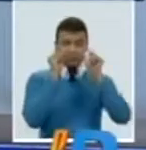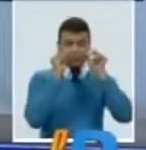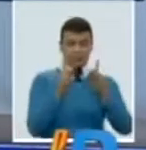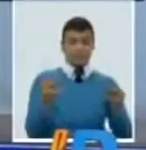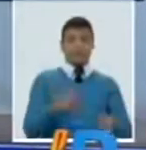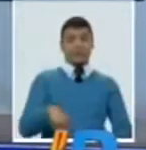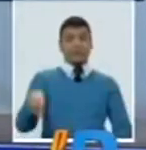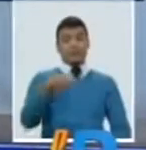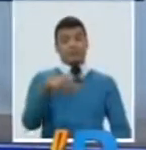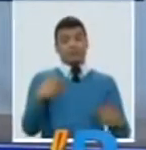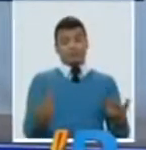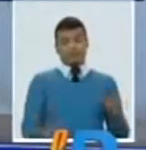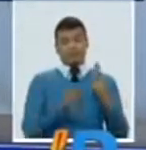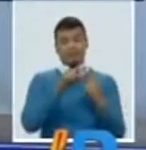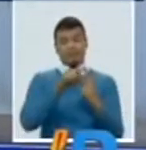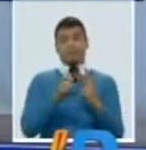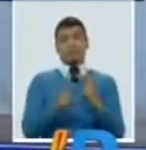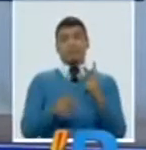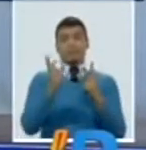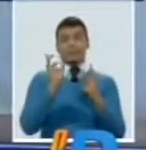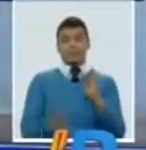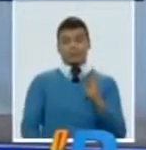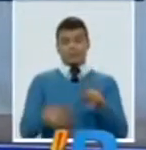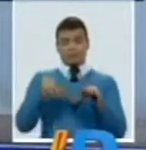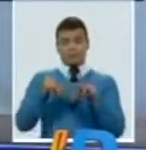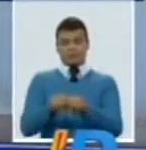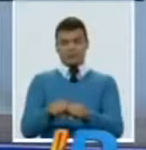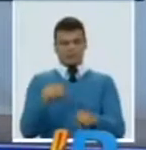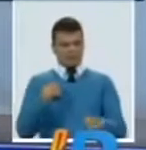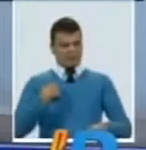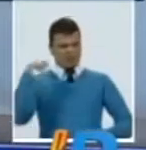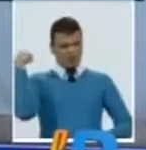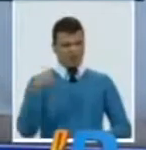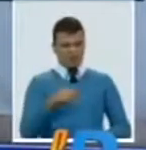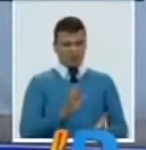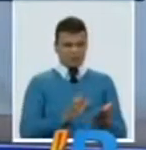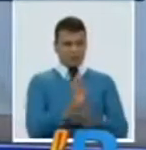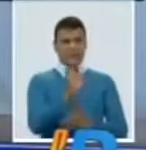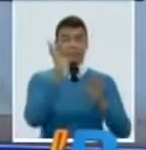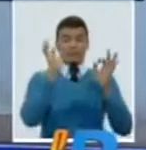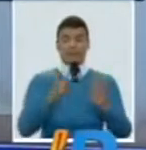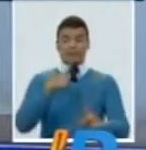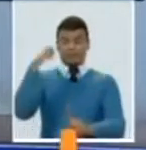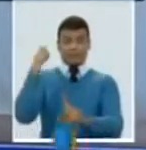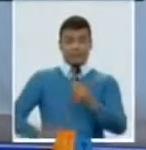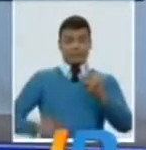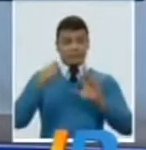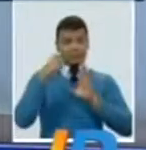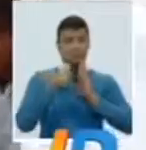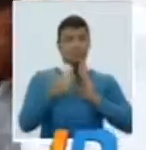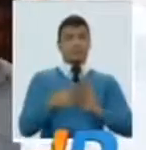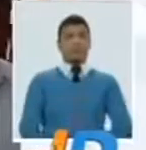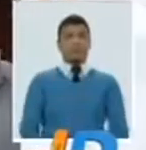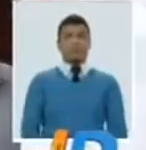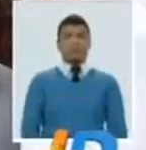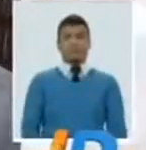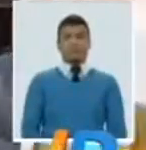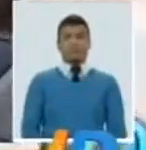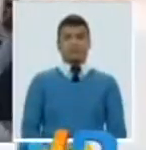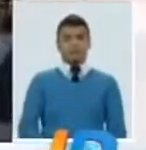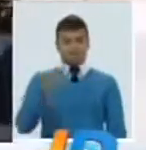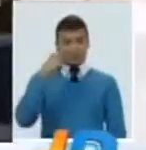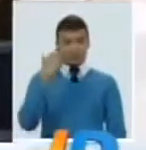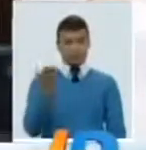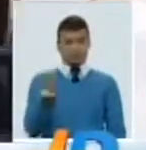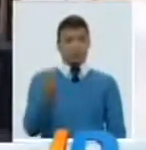en estado de embriaguez. Después de oponerse a la inmovilización, los infractores recibieron una fuerte sanción. Este es el